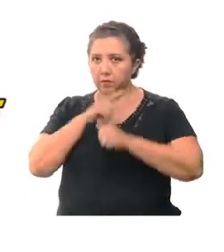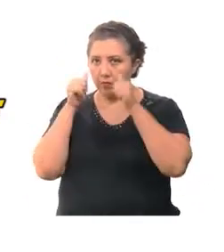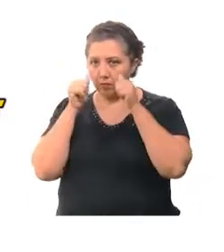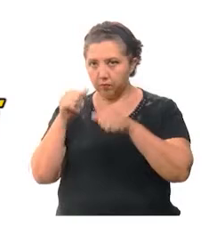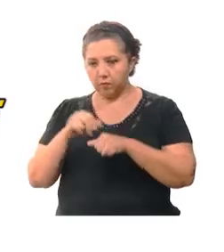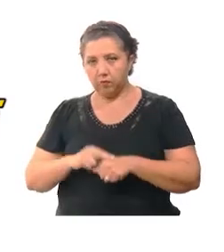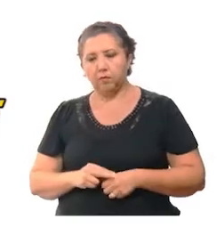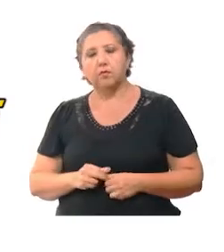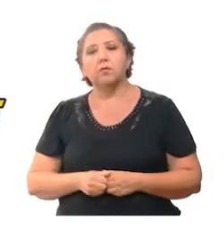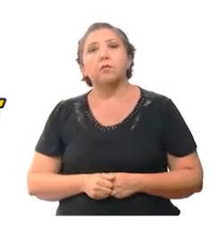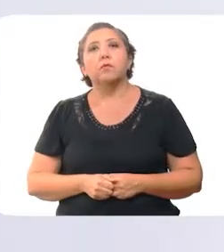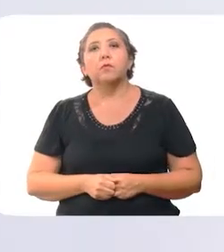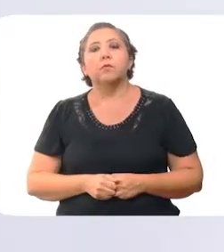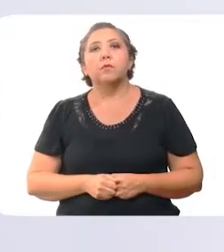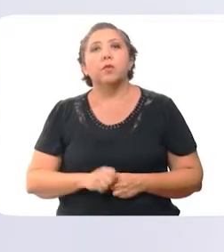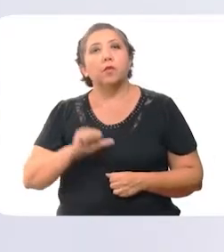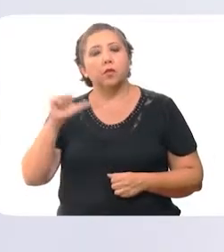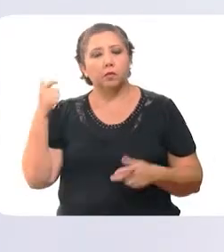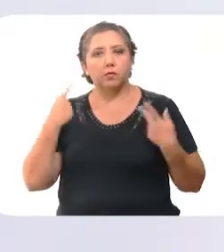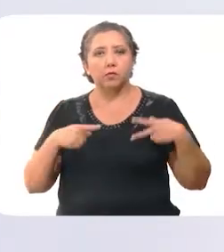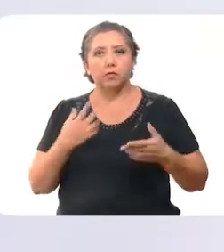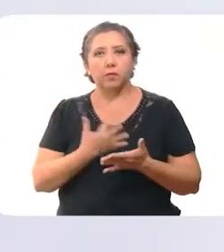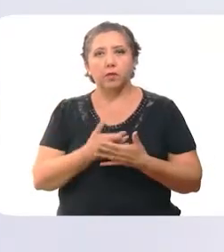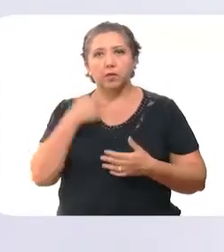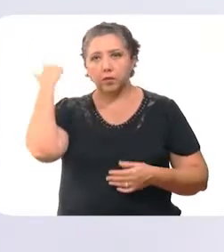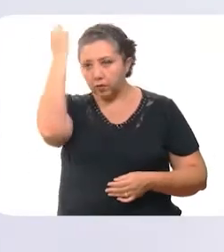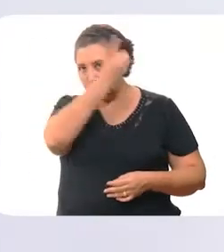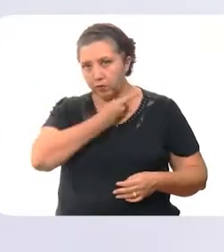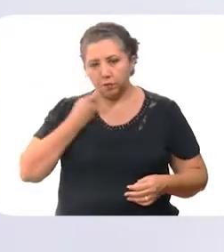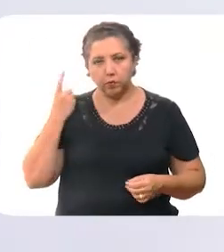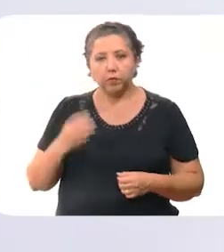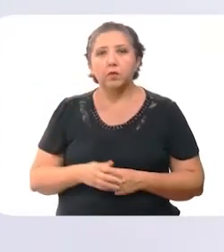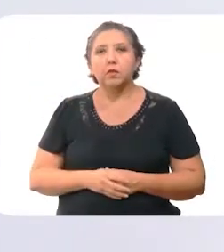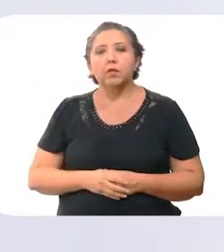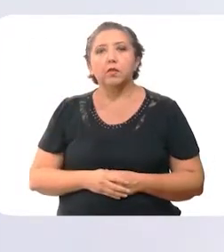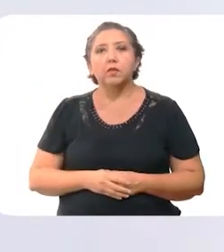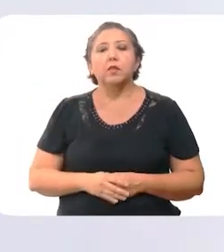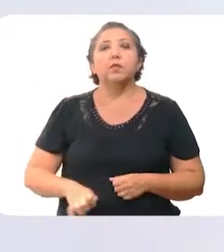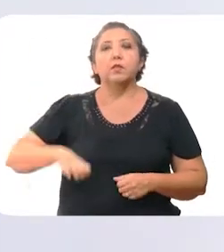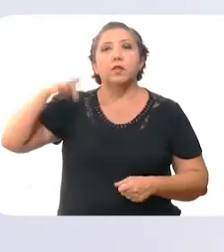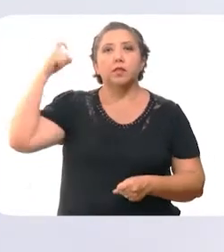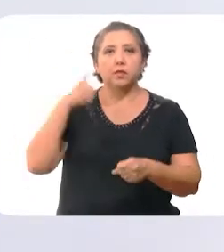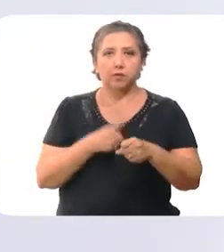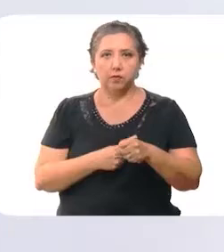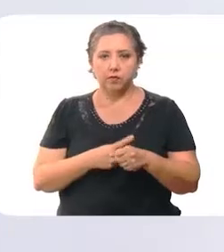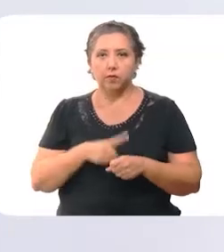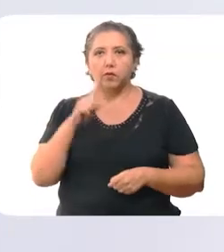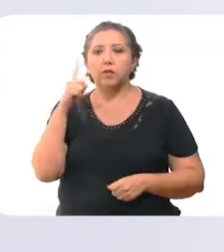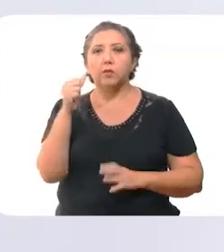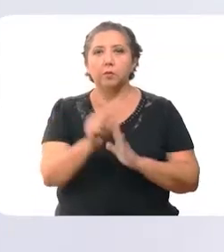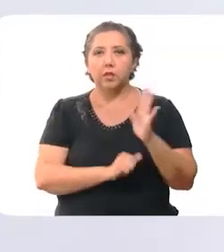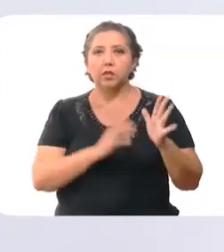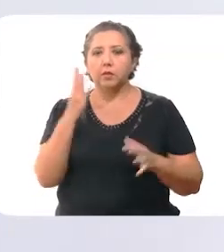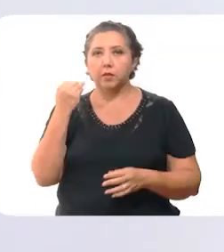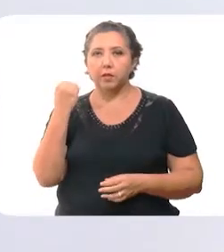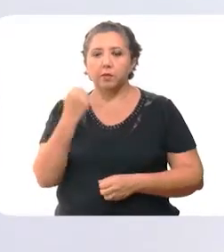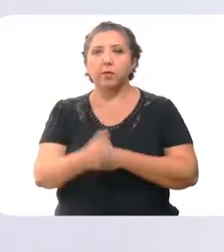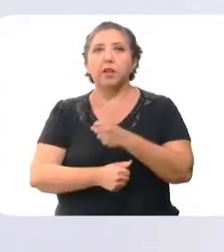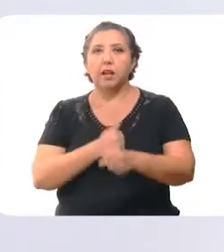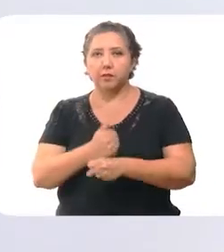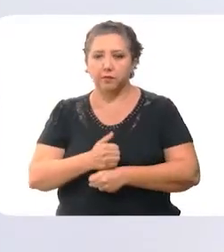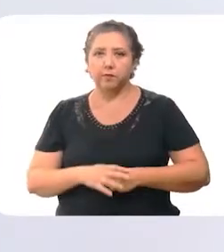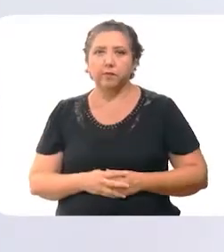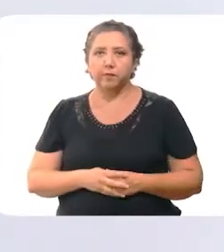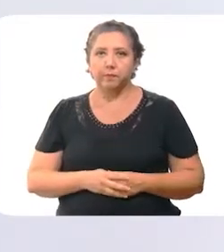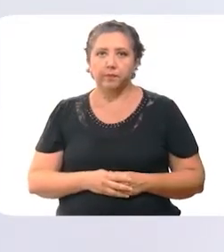y en aislamiento total. Hay otros pacientes a la espera de diagnóstico. El rango de edad de los casos es de 1 mes a